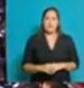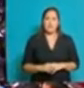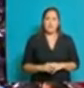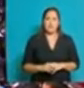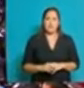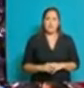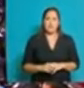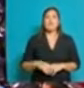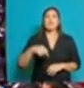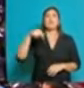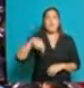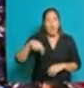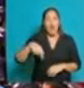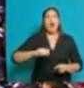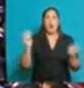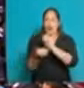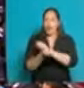Se cambia en serio